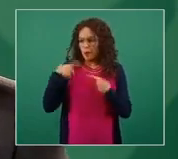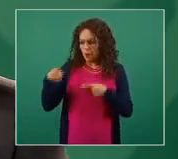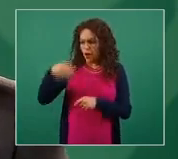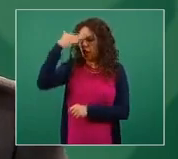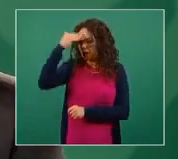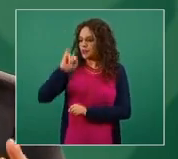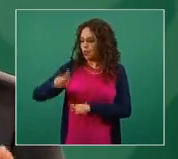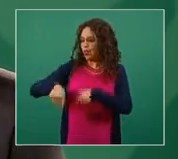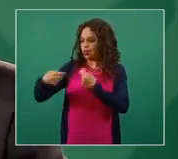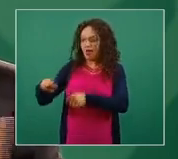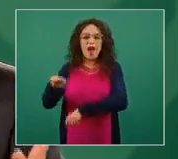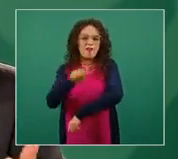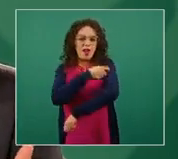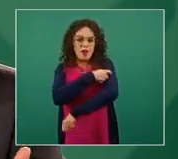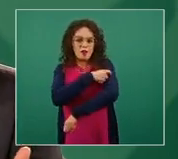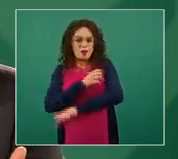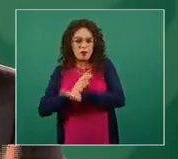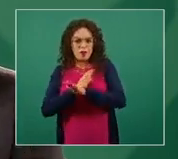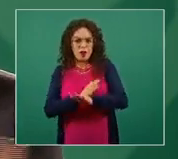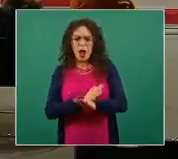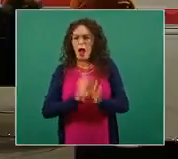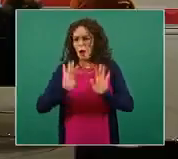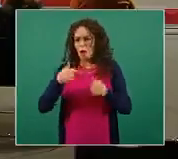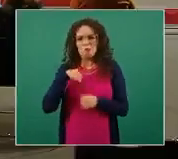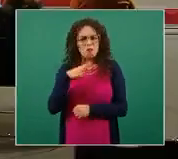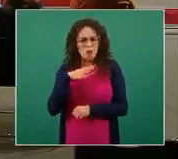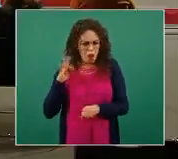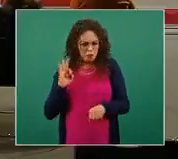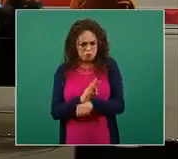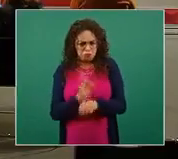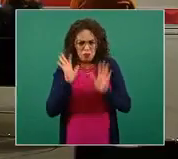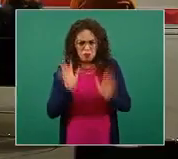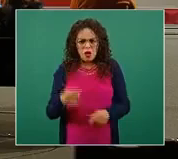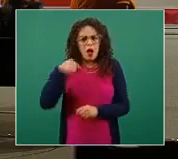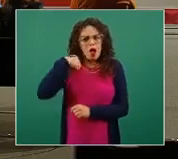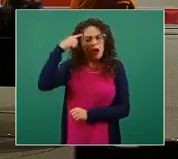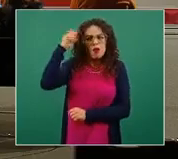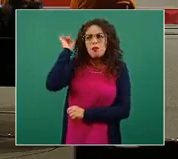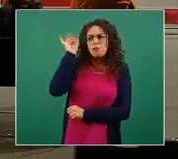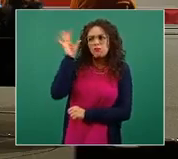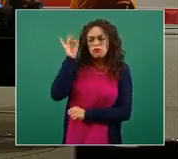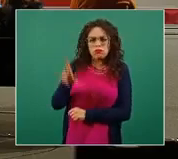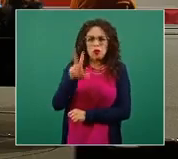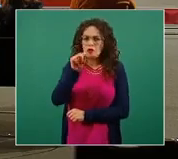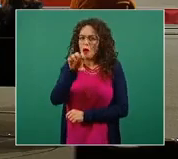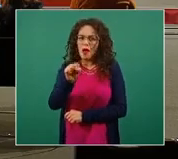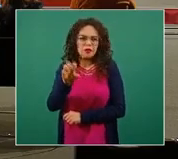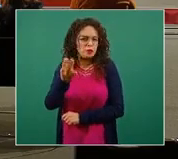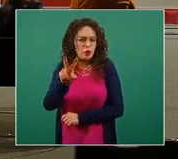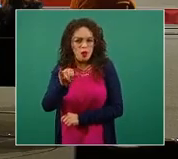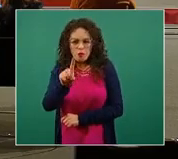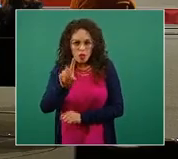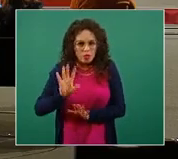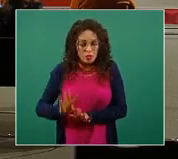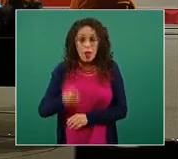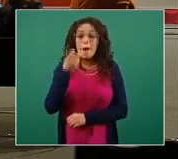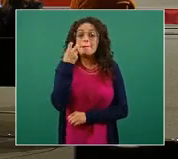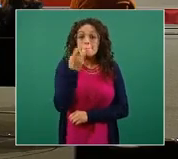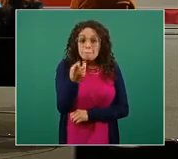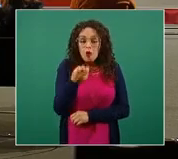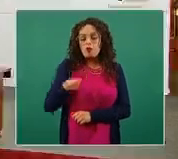vacuna porque dice, pues ya estoy protegido, no puede ser que este dolor de cabeza sea COVID. Entonces, por eso el diseño se llama